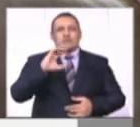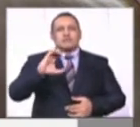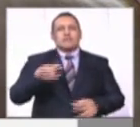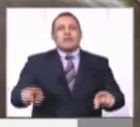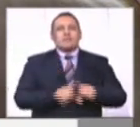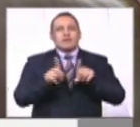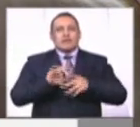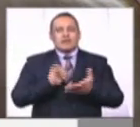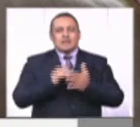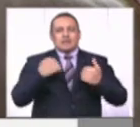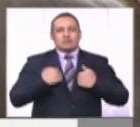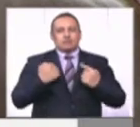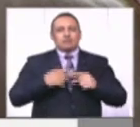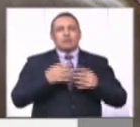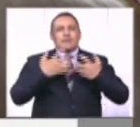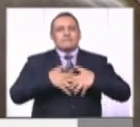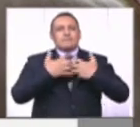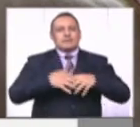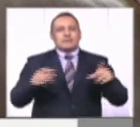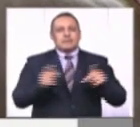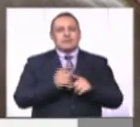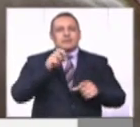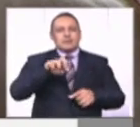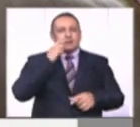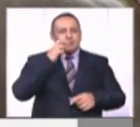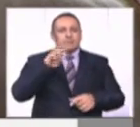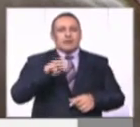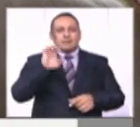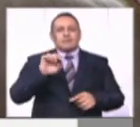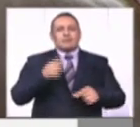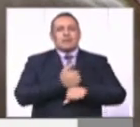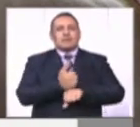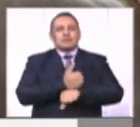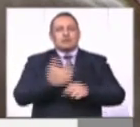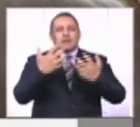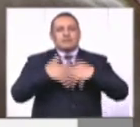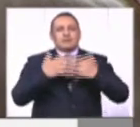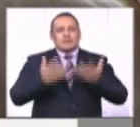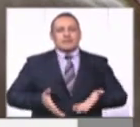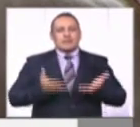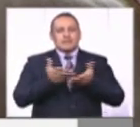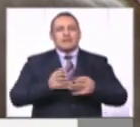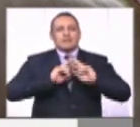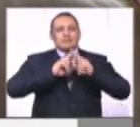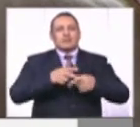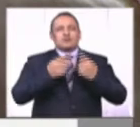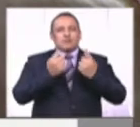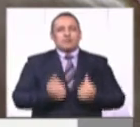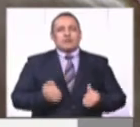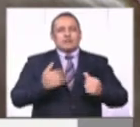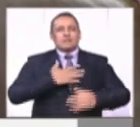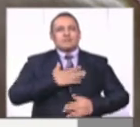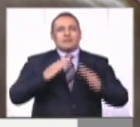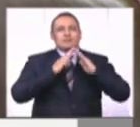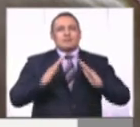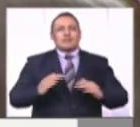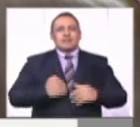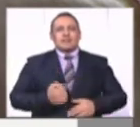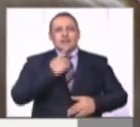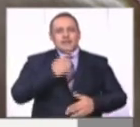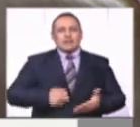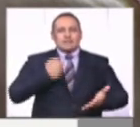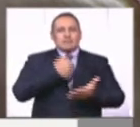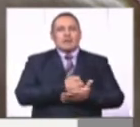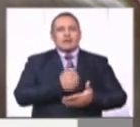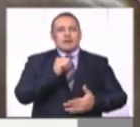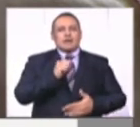través de su consultora Prime capital asesora empresas que otorgan créditos del fondo mi vivienda como son financiera